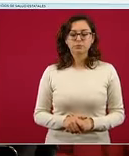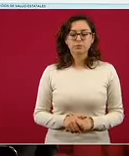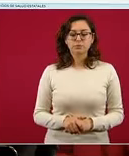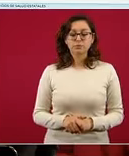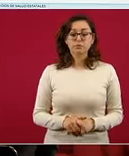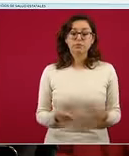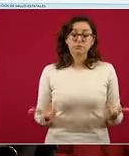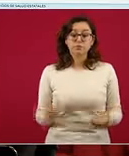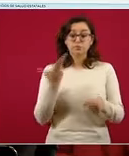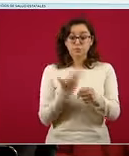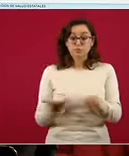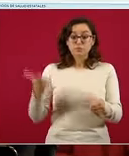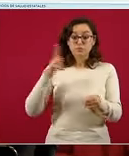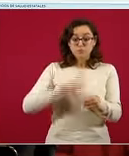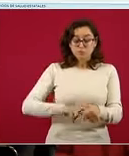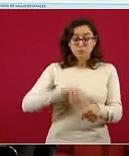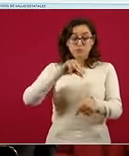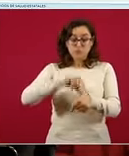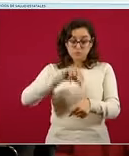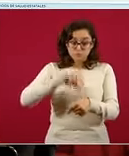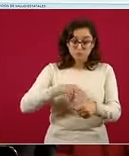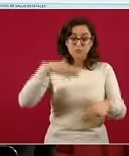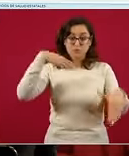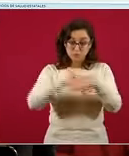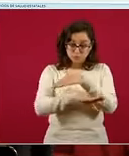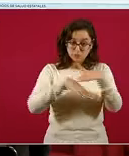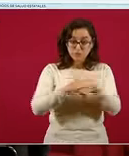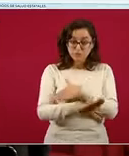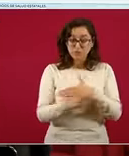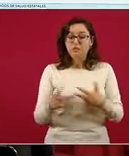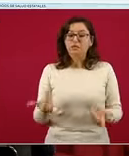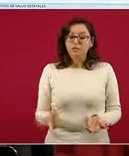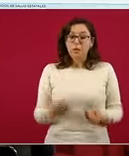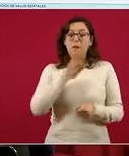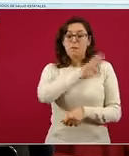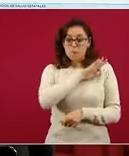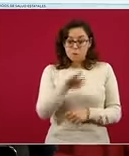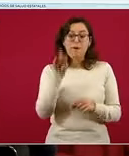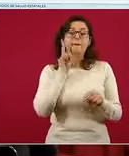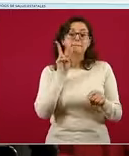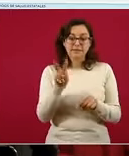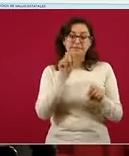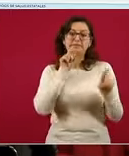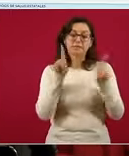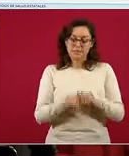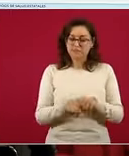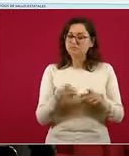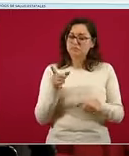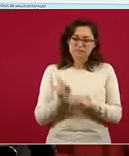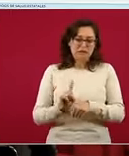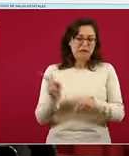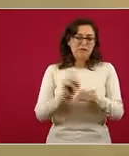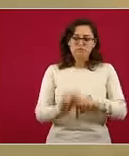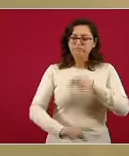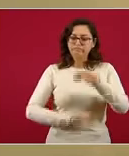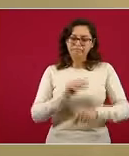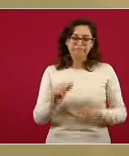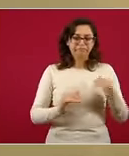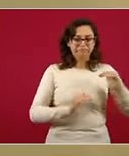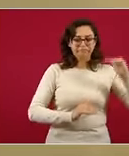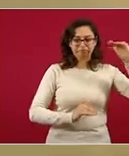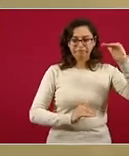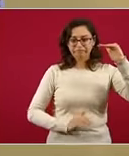Sobre la hospitalización diaria nacional, también se observa un crecimiento paulatino, ya llegando a los niveles